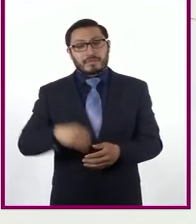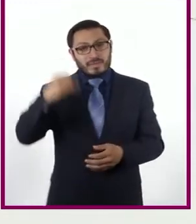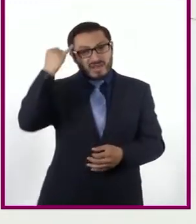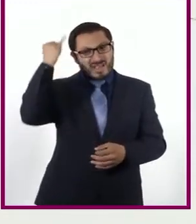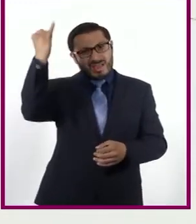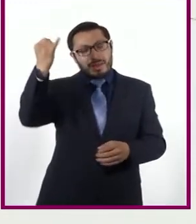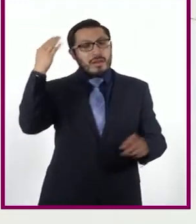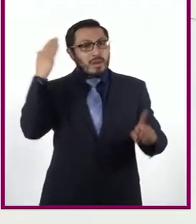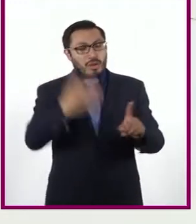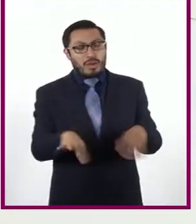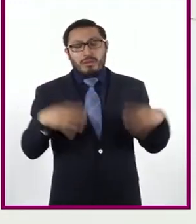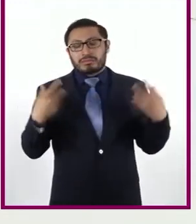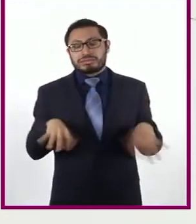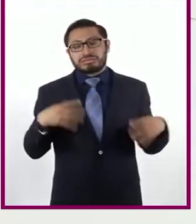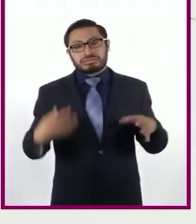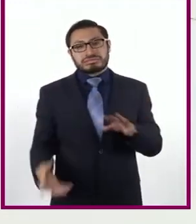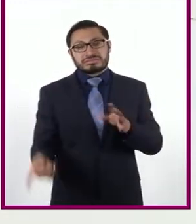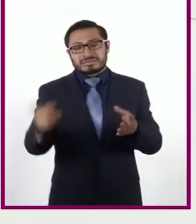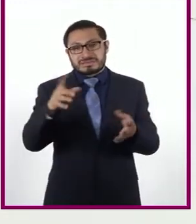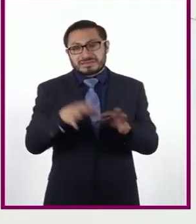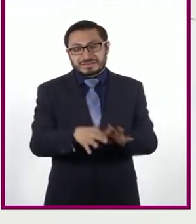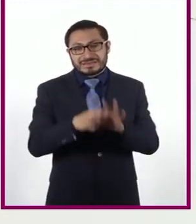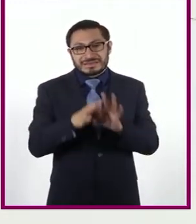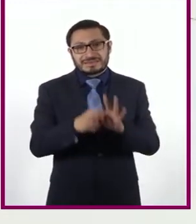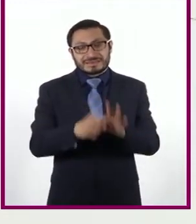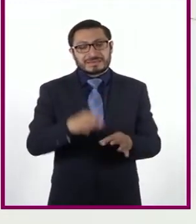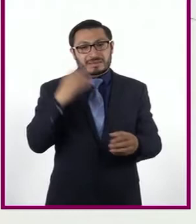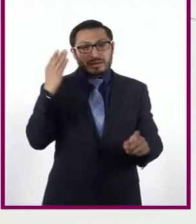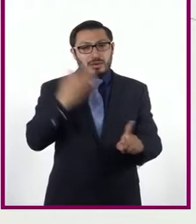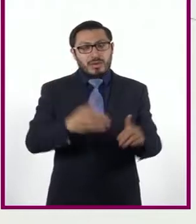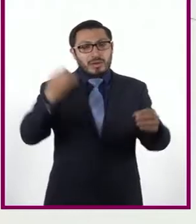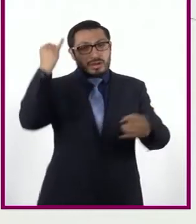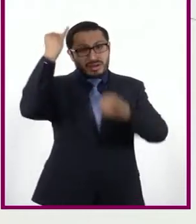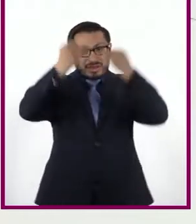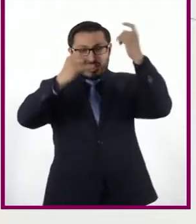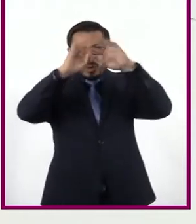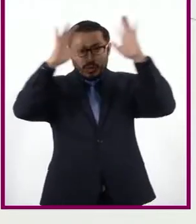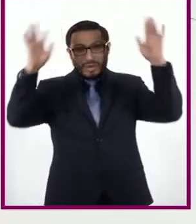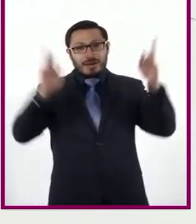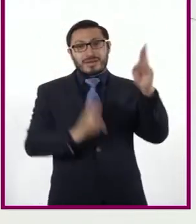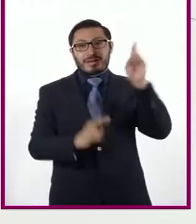estaba fuertemente ligada a los ideales de la Ilustración y la Revolución